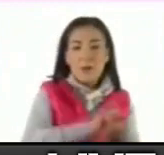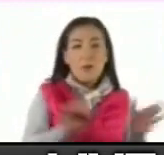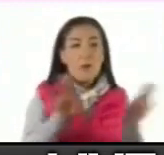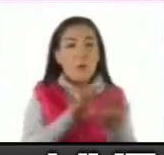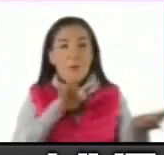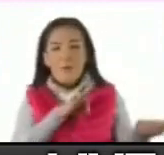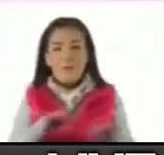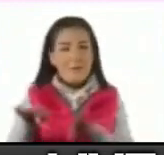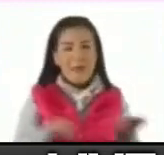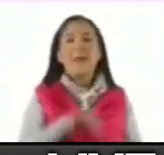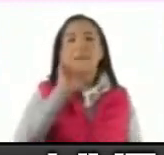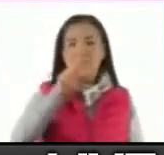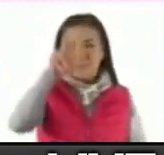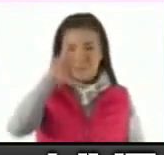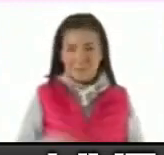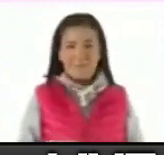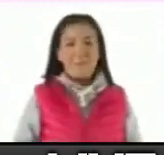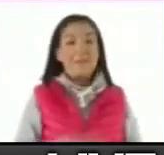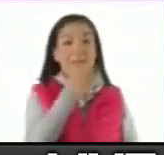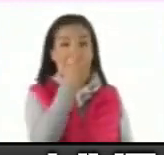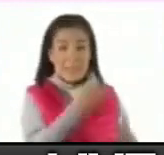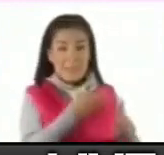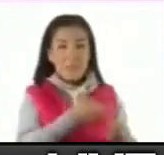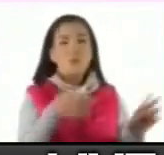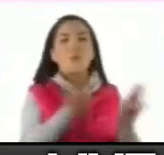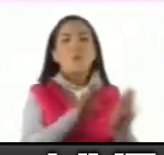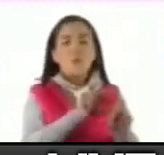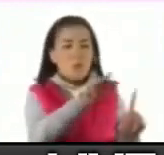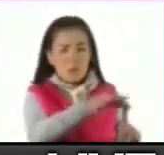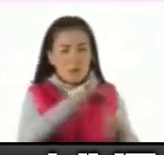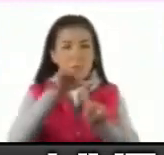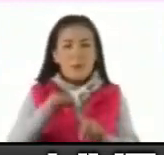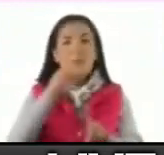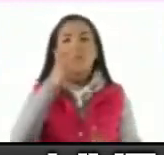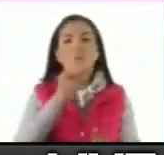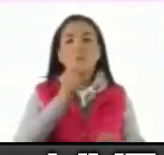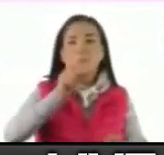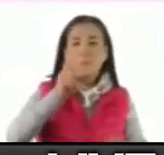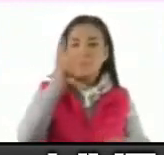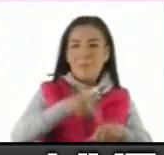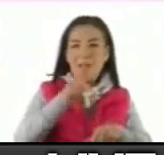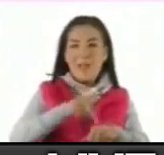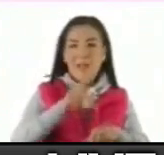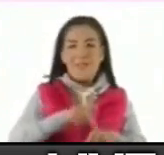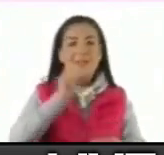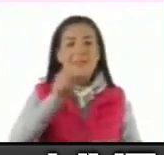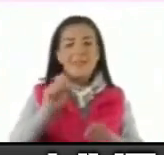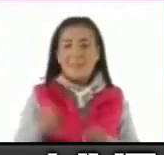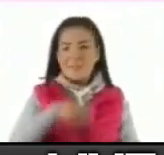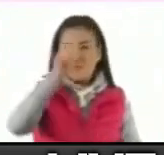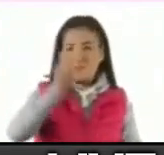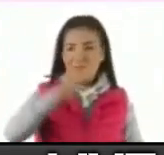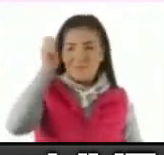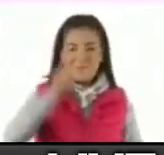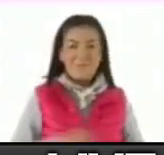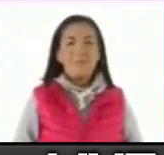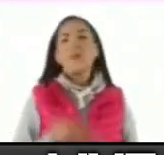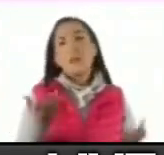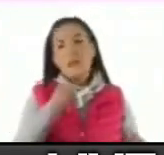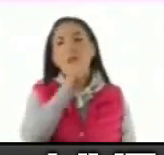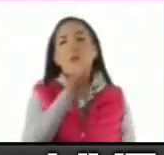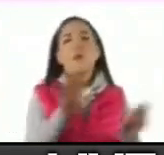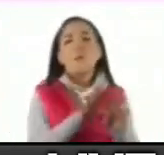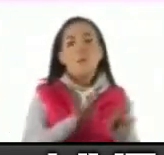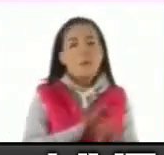ficticio, y justamente a él se le atribuye que encuentra la piedra filosofal, o más bien, la codiciada inmortalidad.